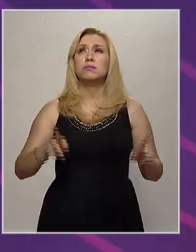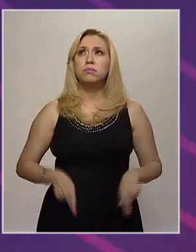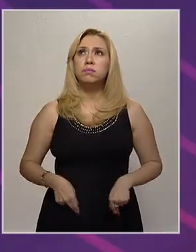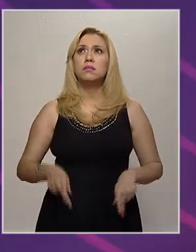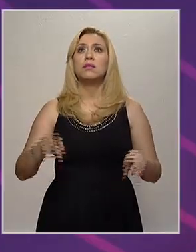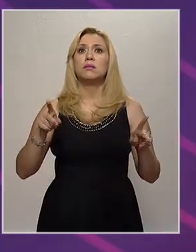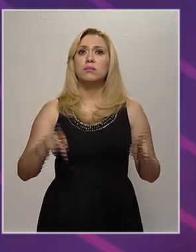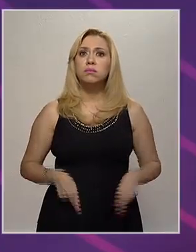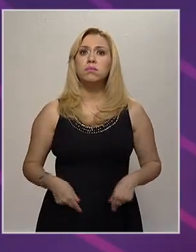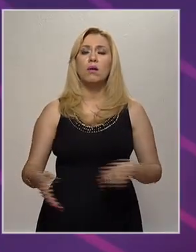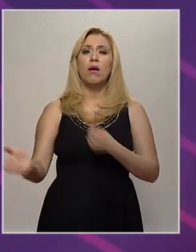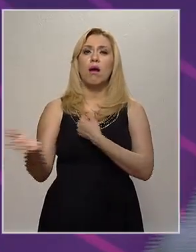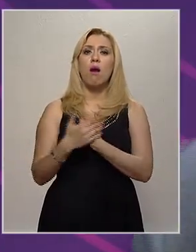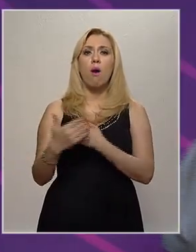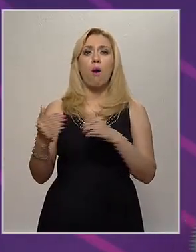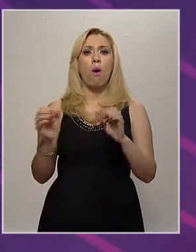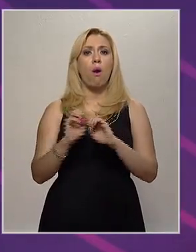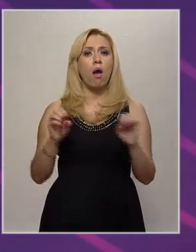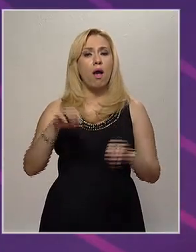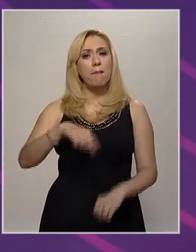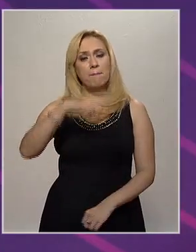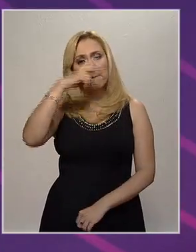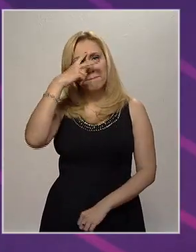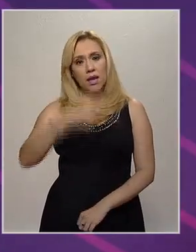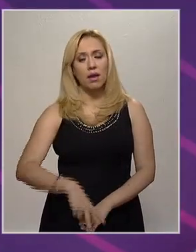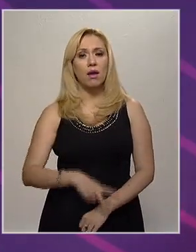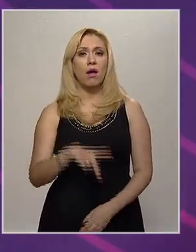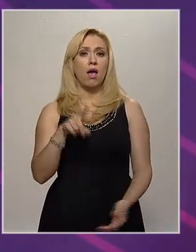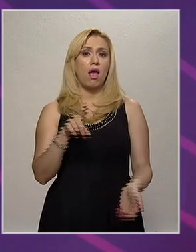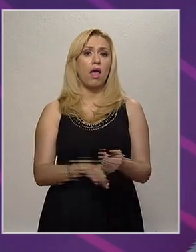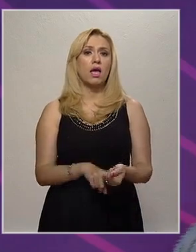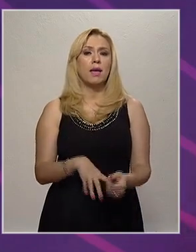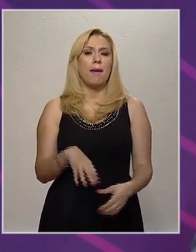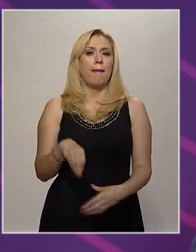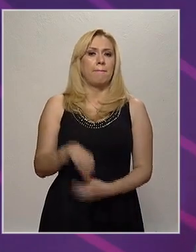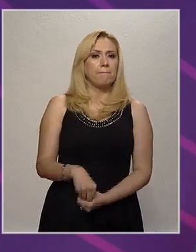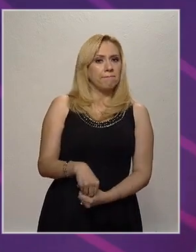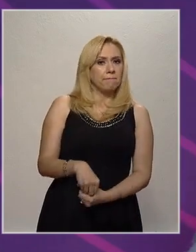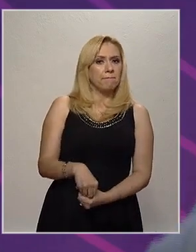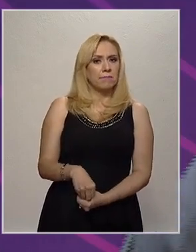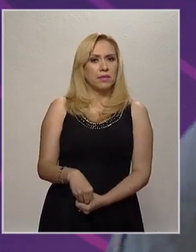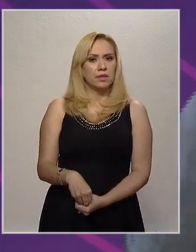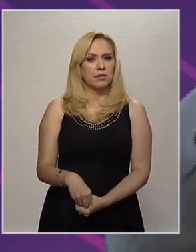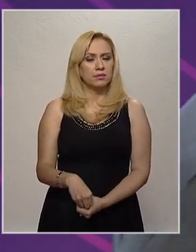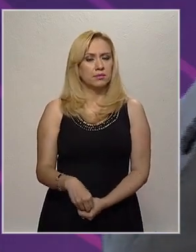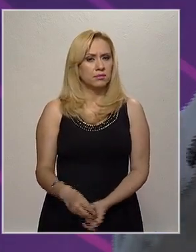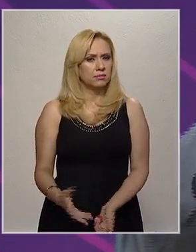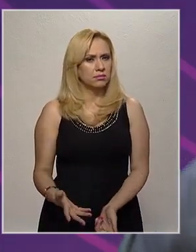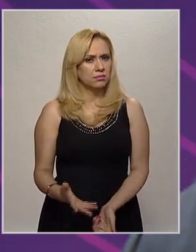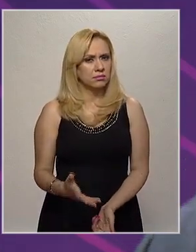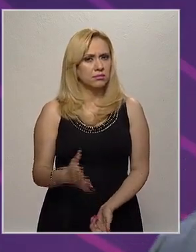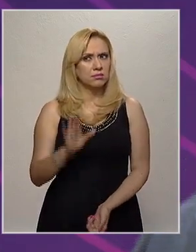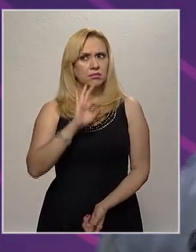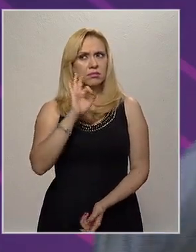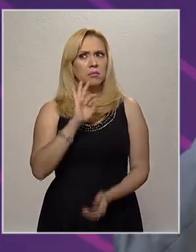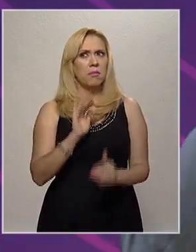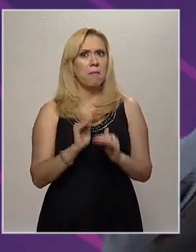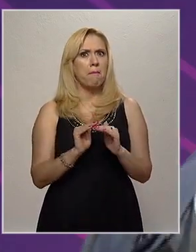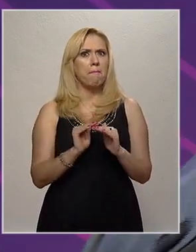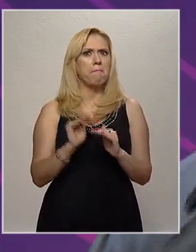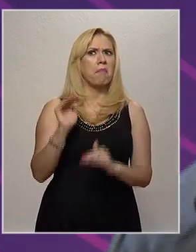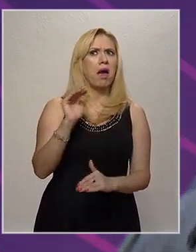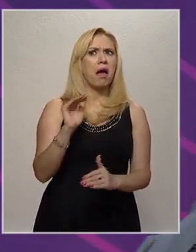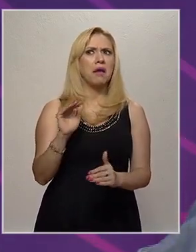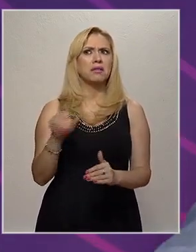país. Esa es la dimensión del problema. Y ese número es conservador, digamos, un 5%. Podría haber datos de